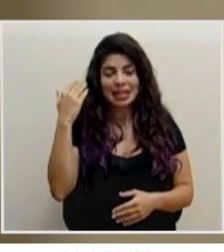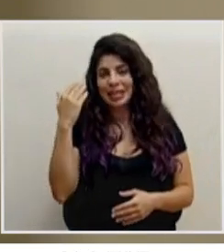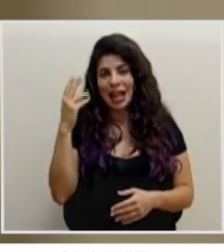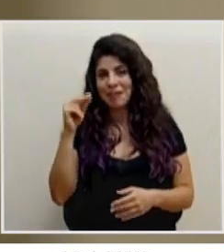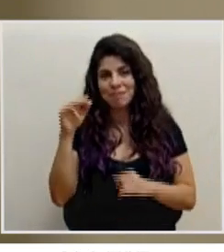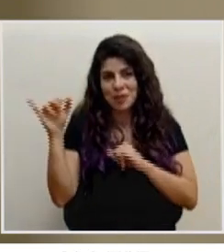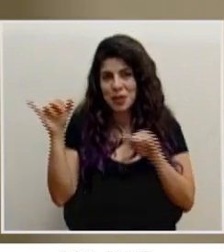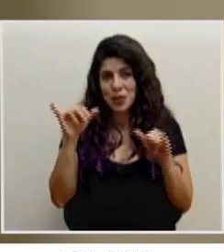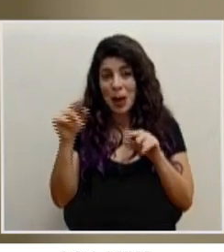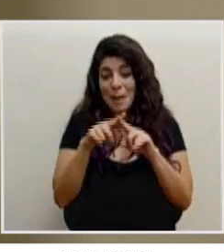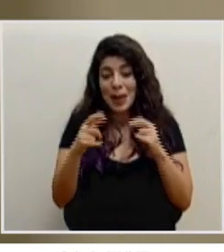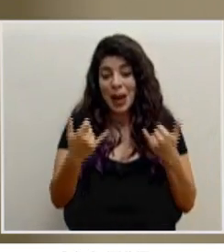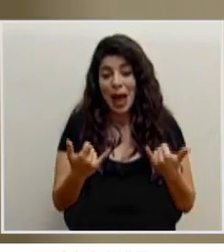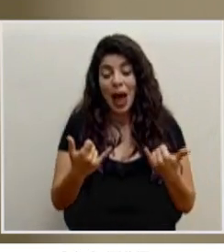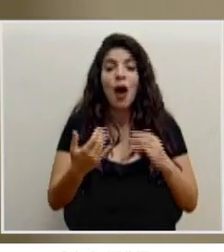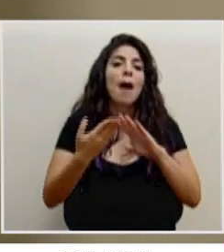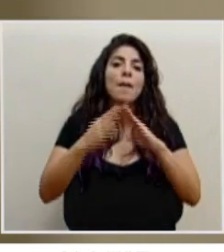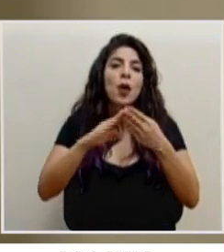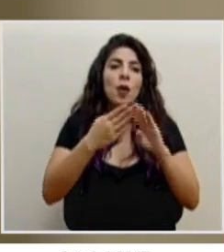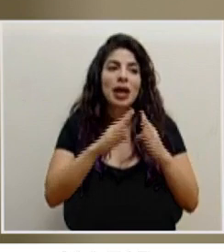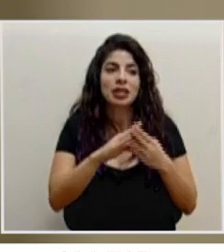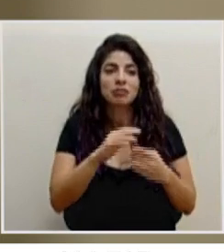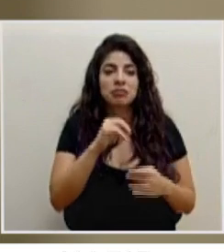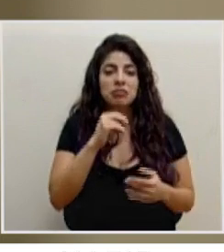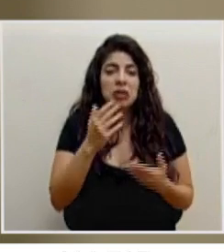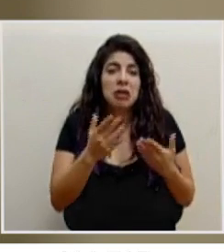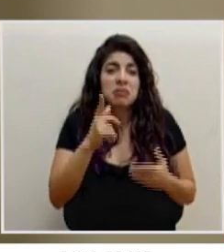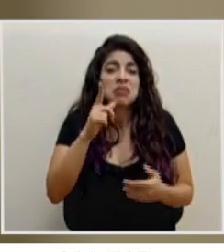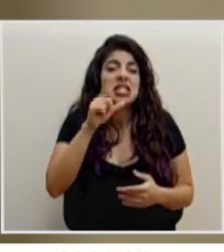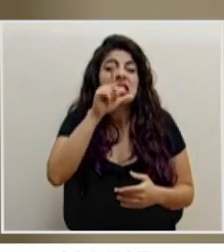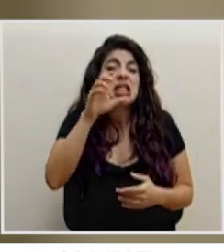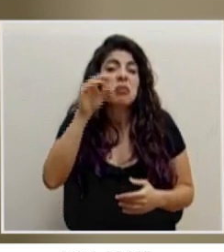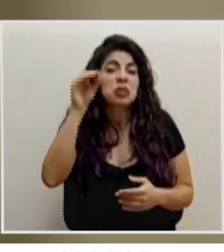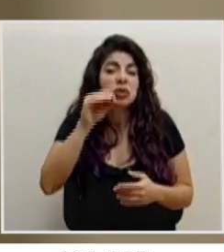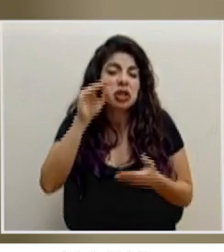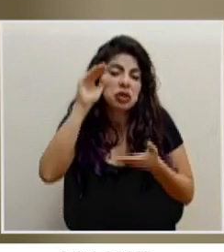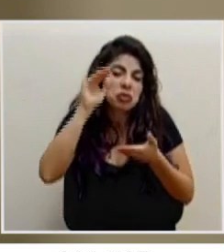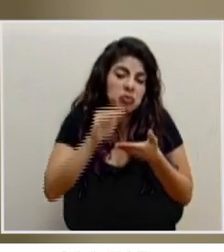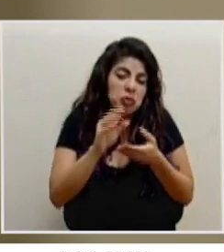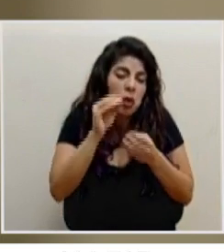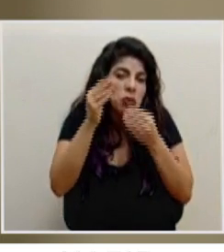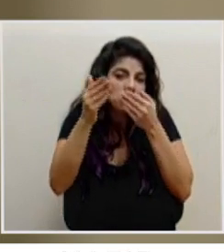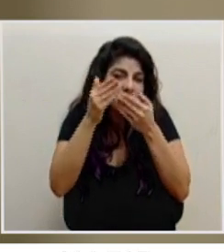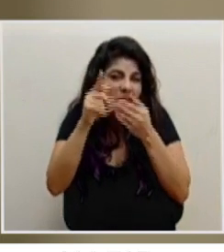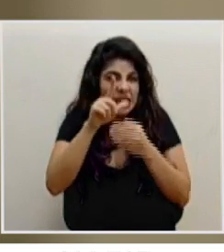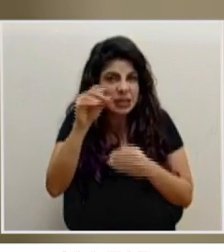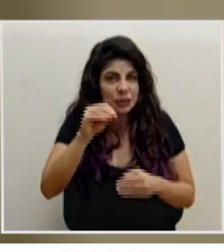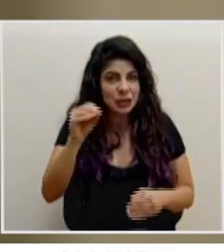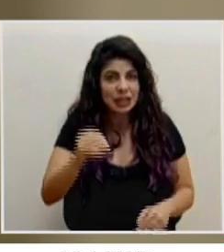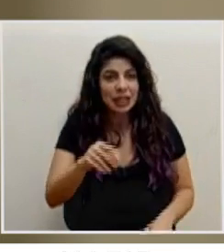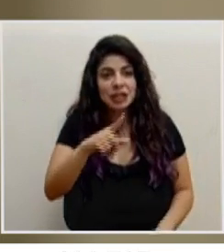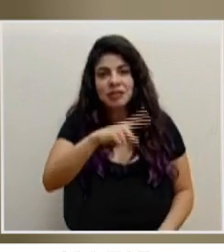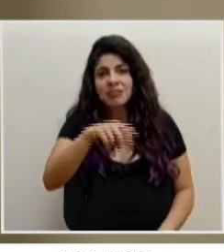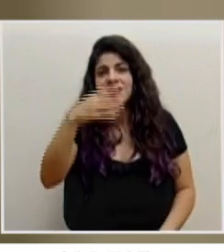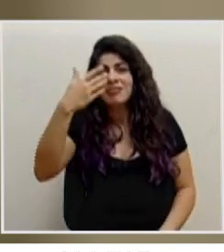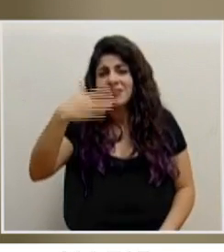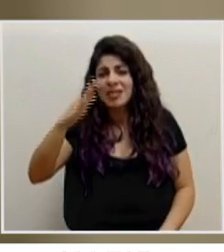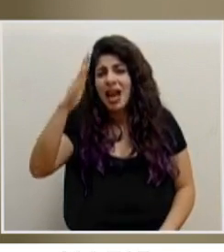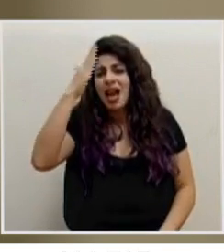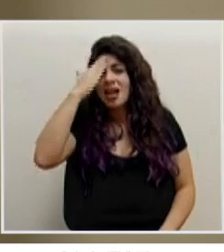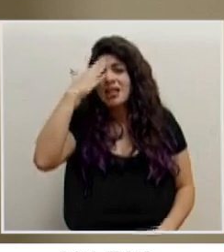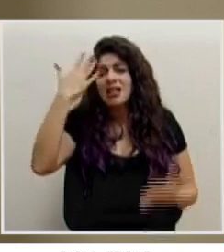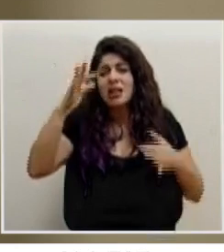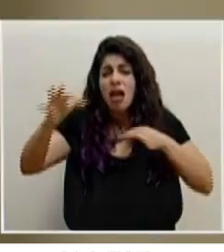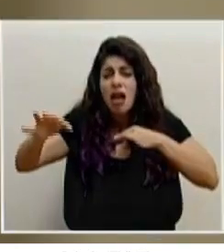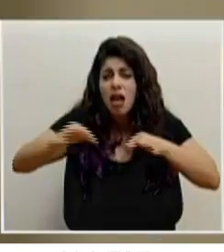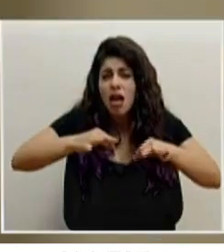ahorita la población, por no decir el 100%, ¿verdad?, casi cercano, sabe de sobra, hemos sensibilizado a través de todo